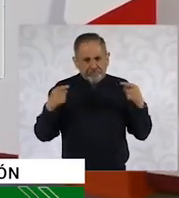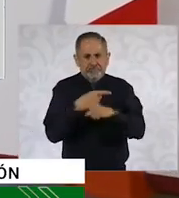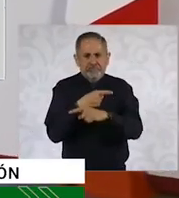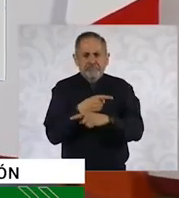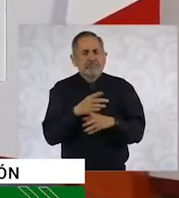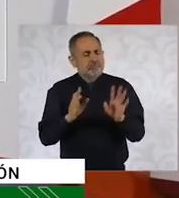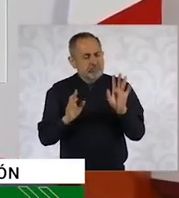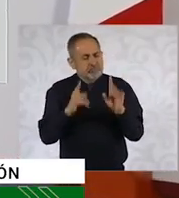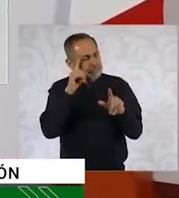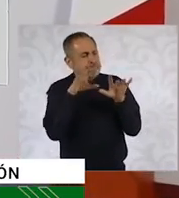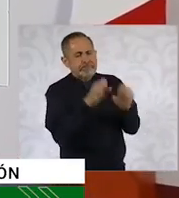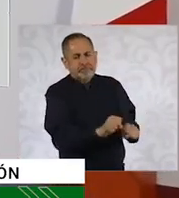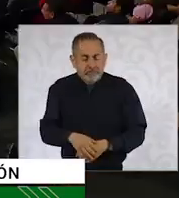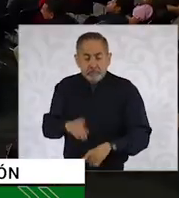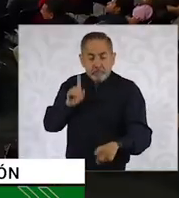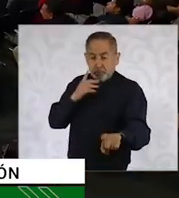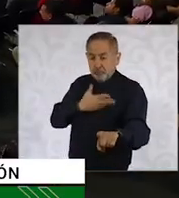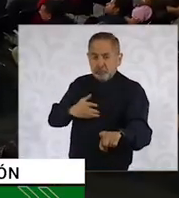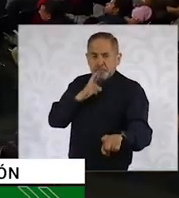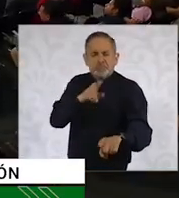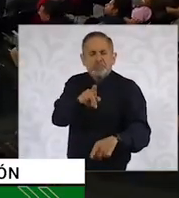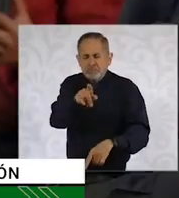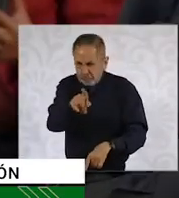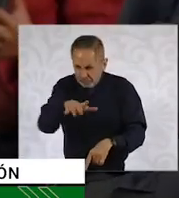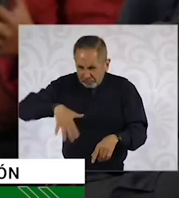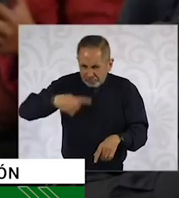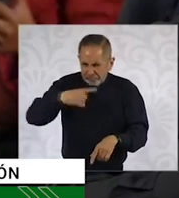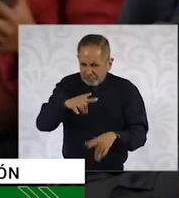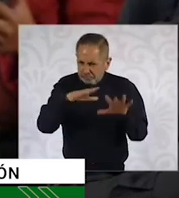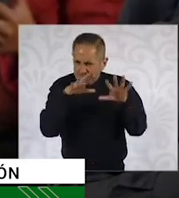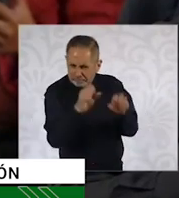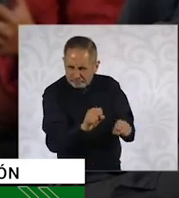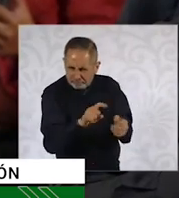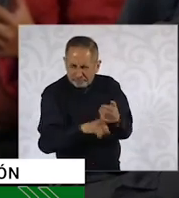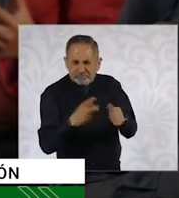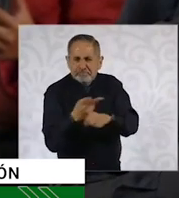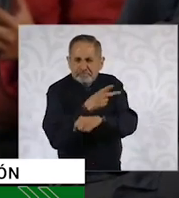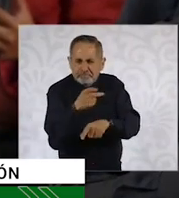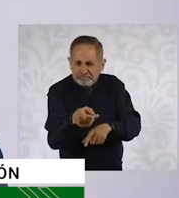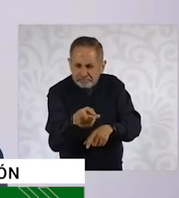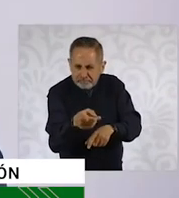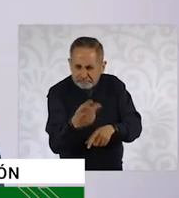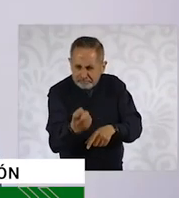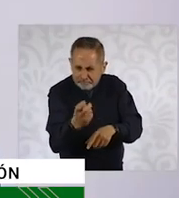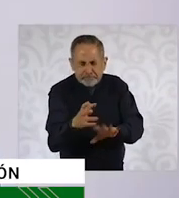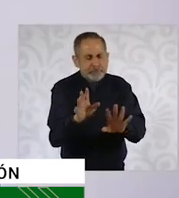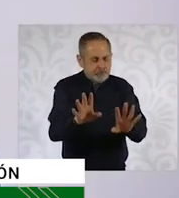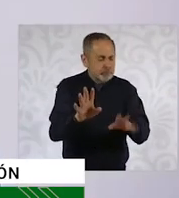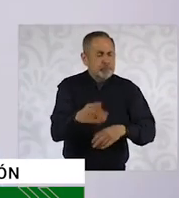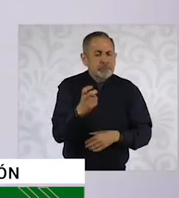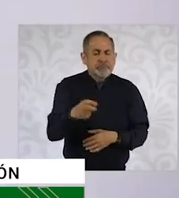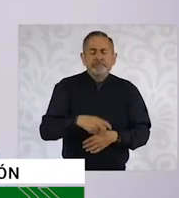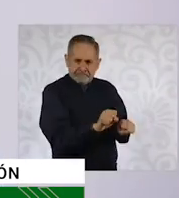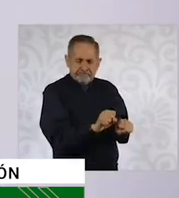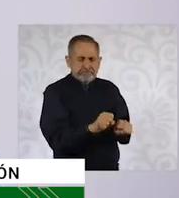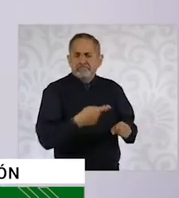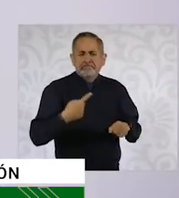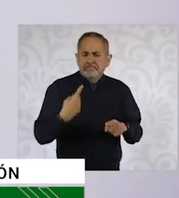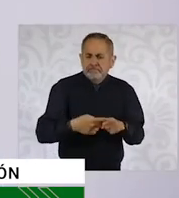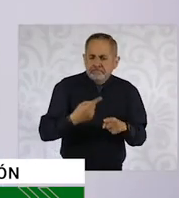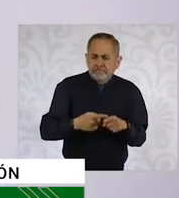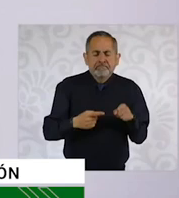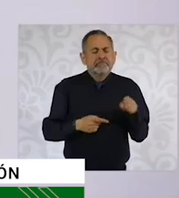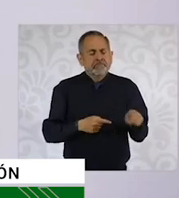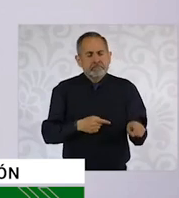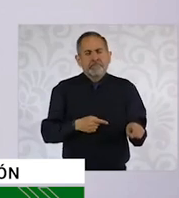informó sobre la detención en Culiacán de un presunto delincuente tras un operativo. Fue una detención y